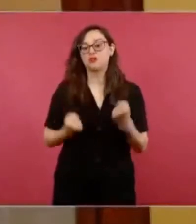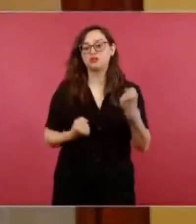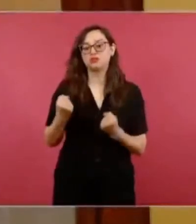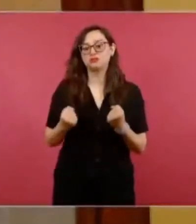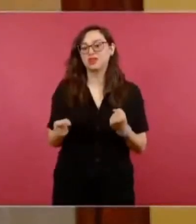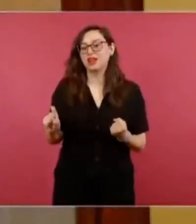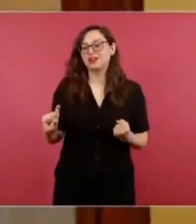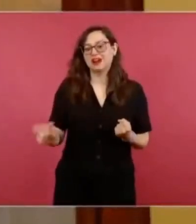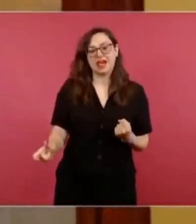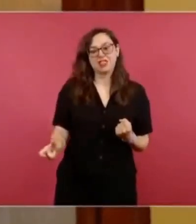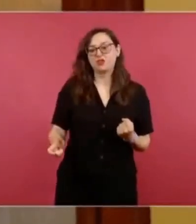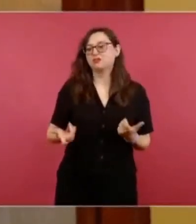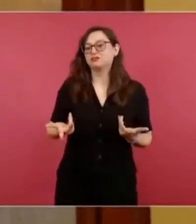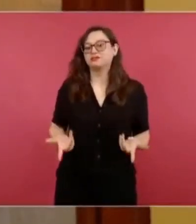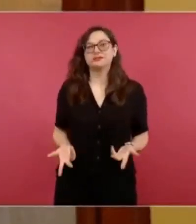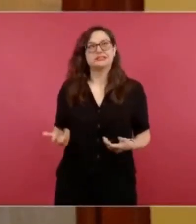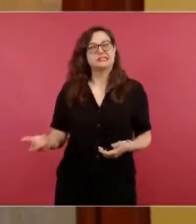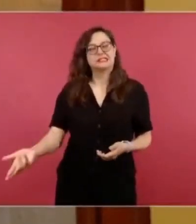el radio prendido